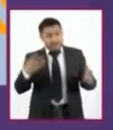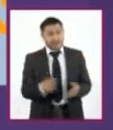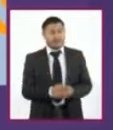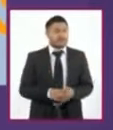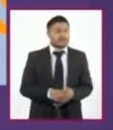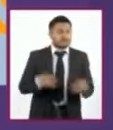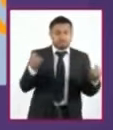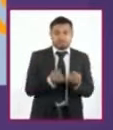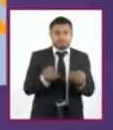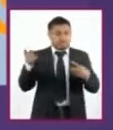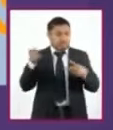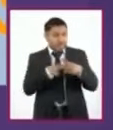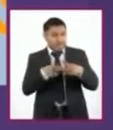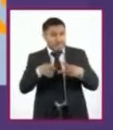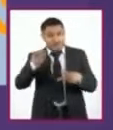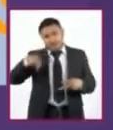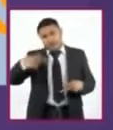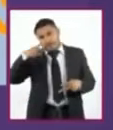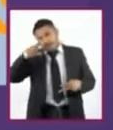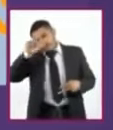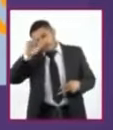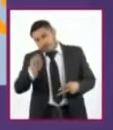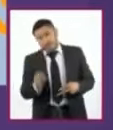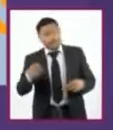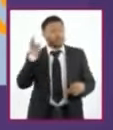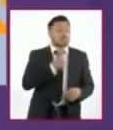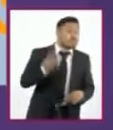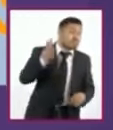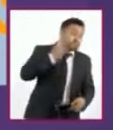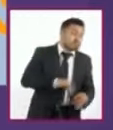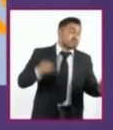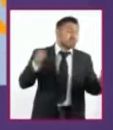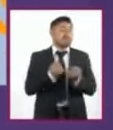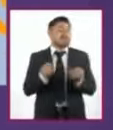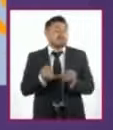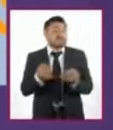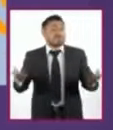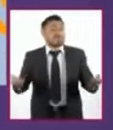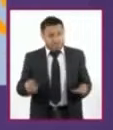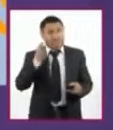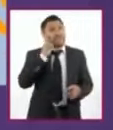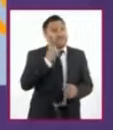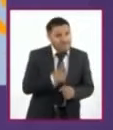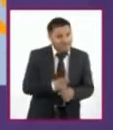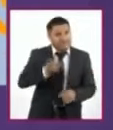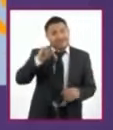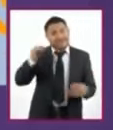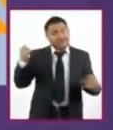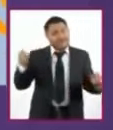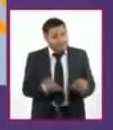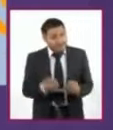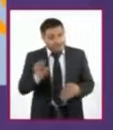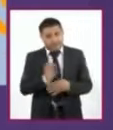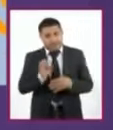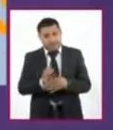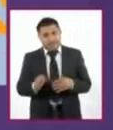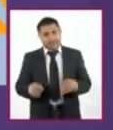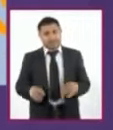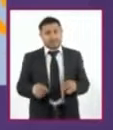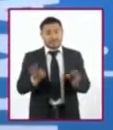como sus ángulos, para comprobar que son iguales. Vemos que son iguales, por lo tanto, son